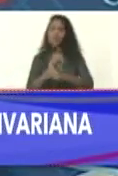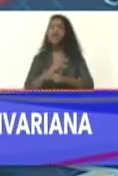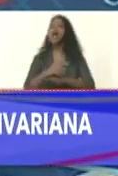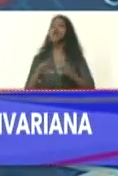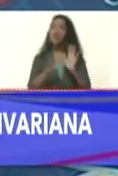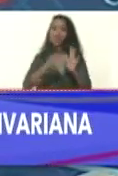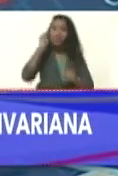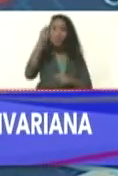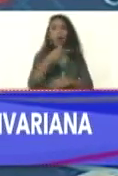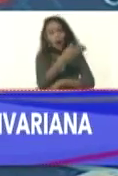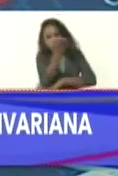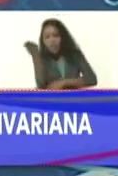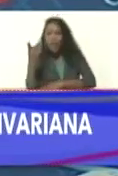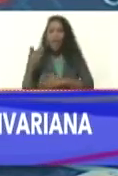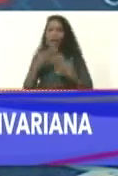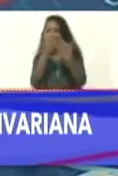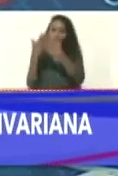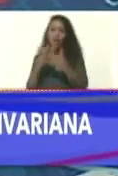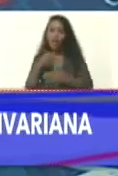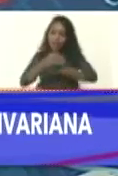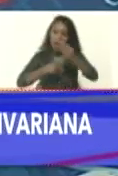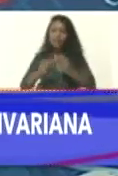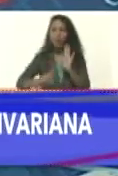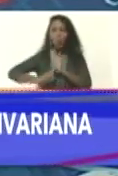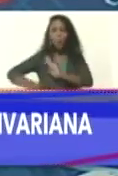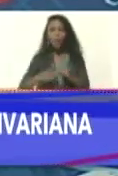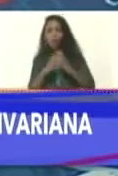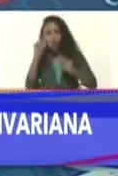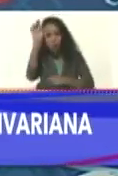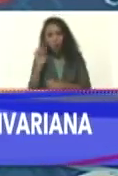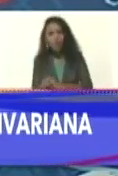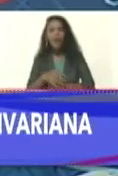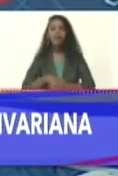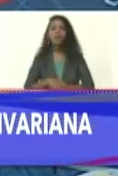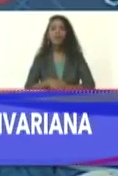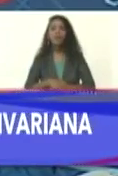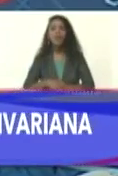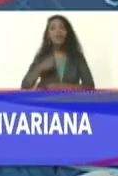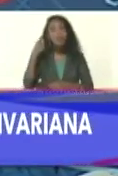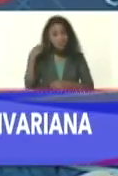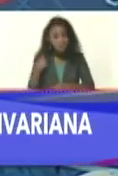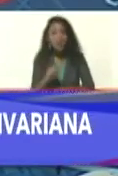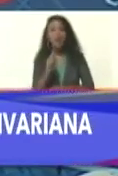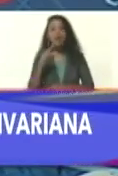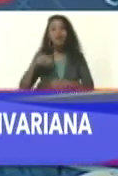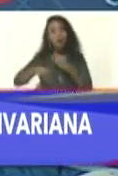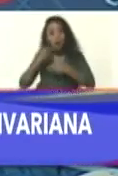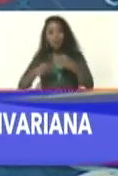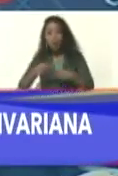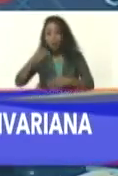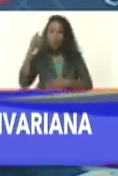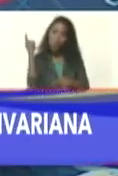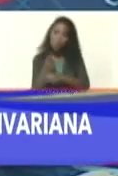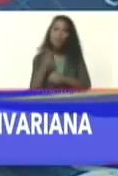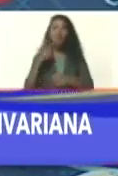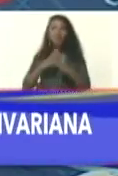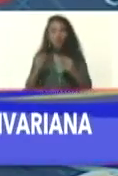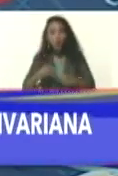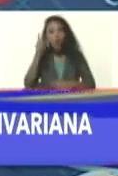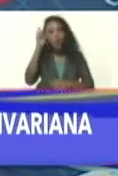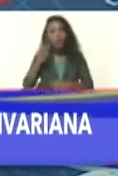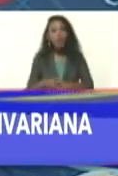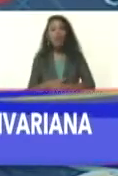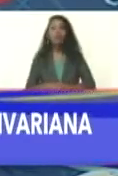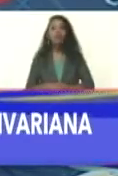ustedes estudian. Y hacen cumplir todos los días. Y tienen que hacer cumplir todos los días. Nos dejó un proyecto